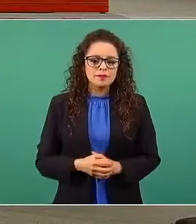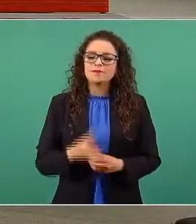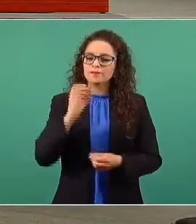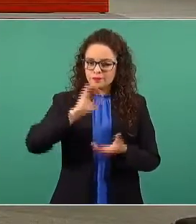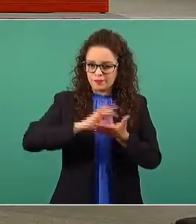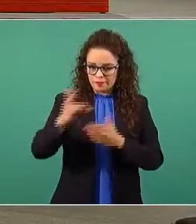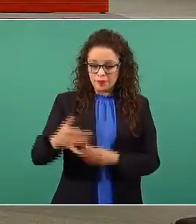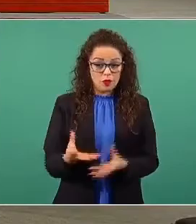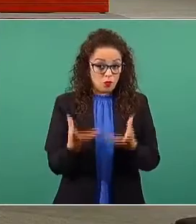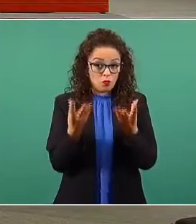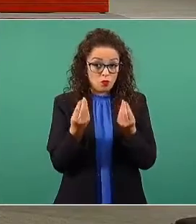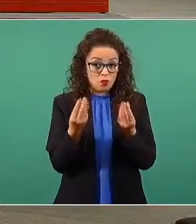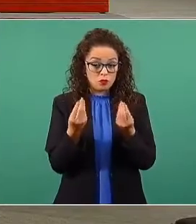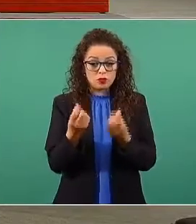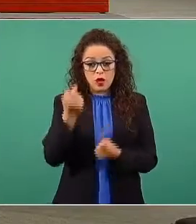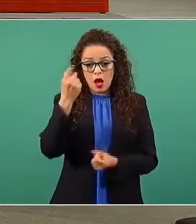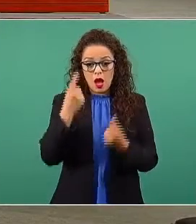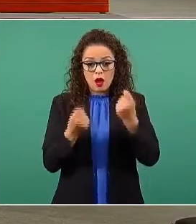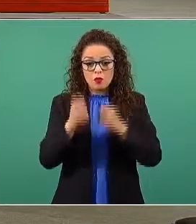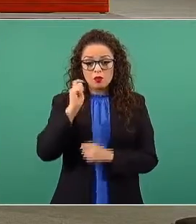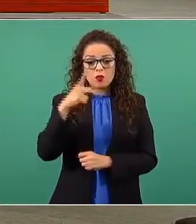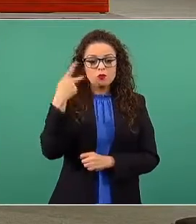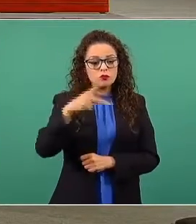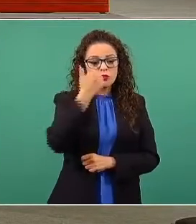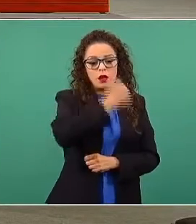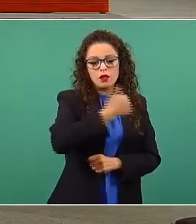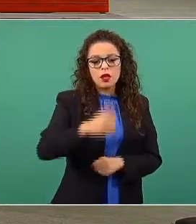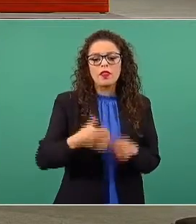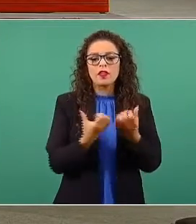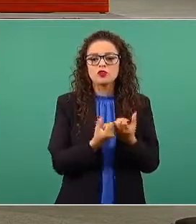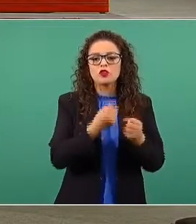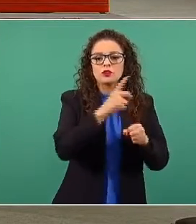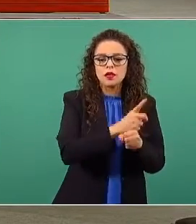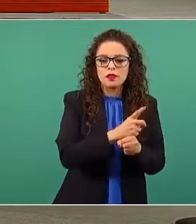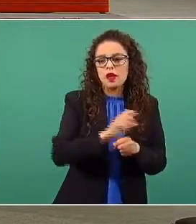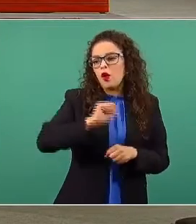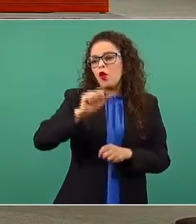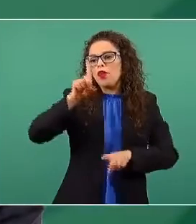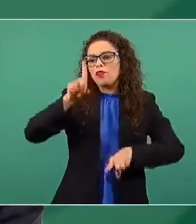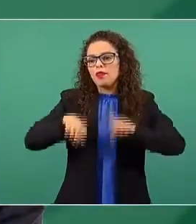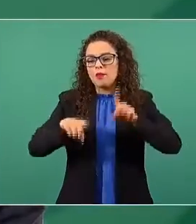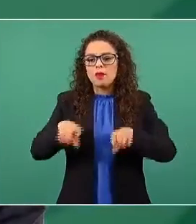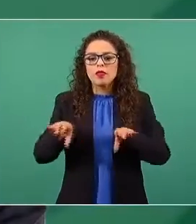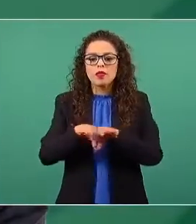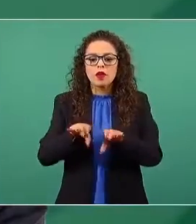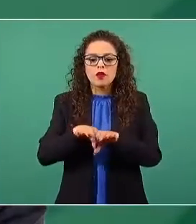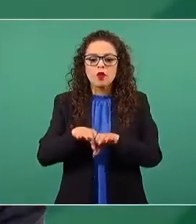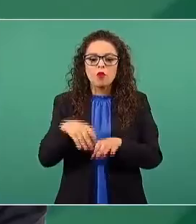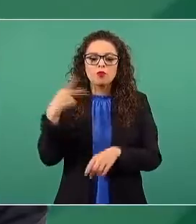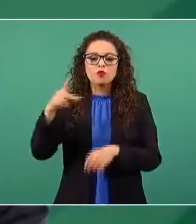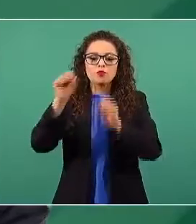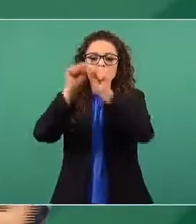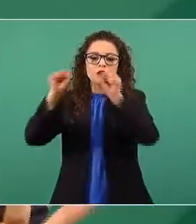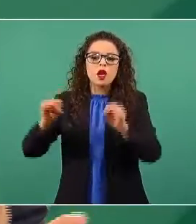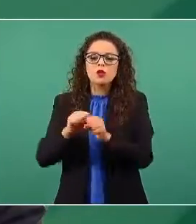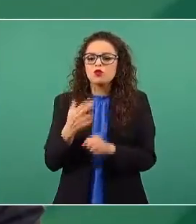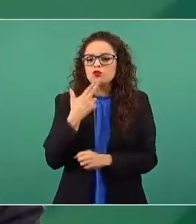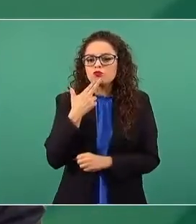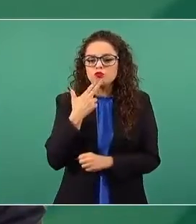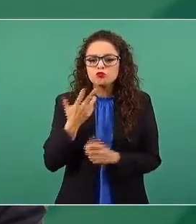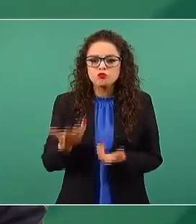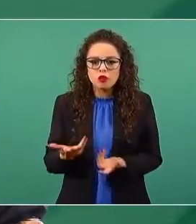son constitutivos de cada sociedad, algunos dependen del funcionamiento del sistema de salud, otros